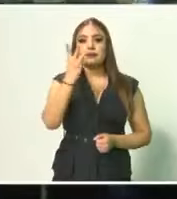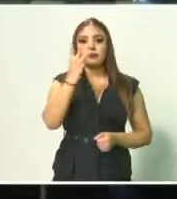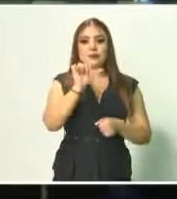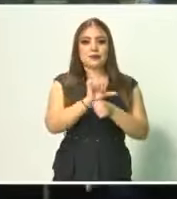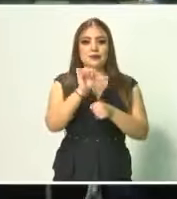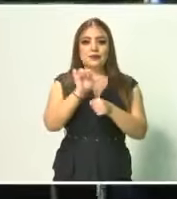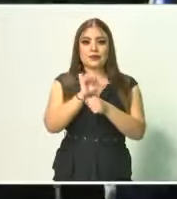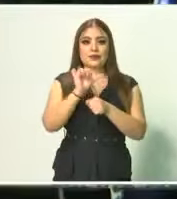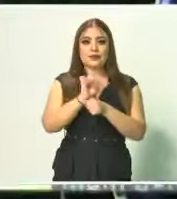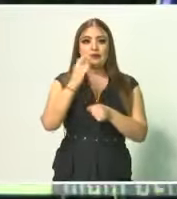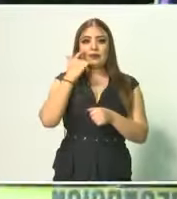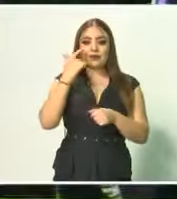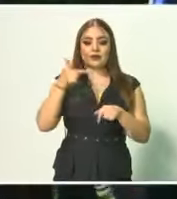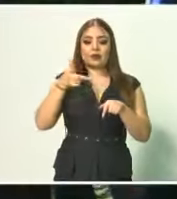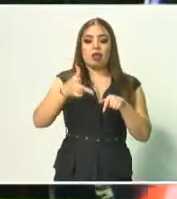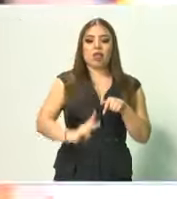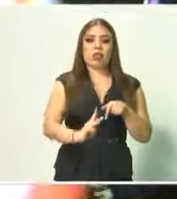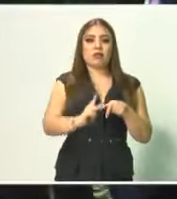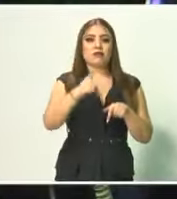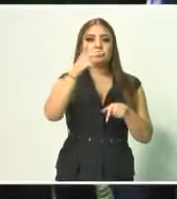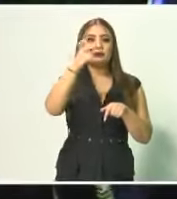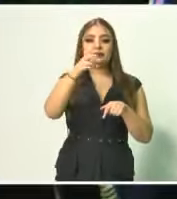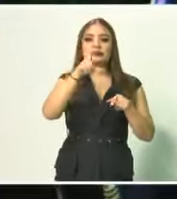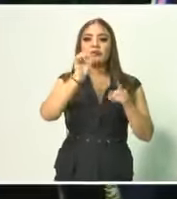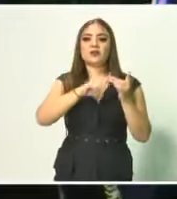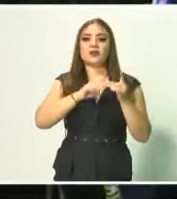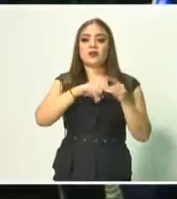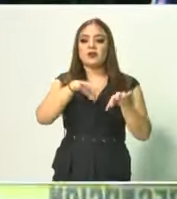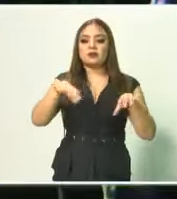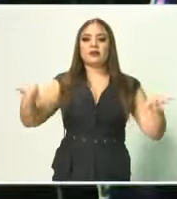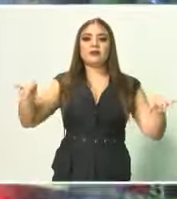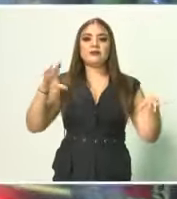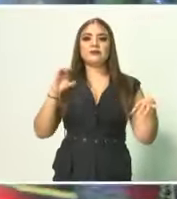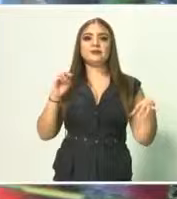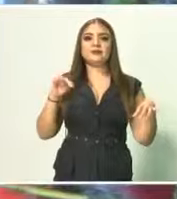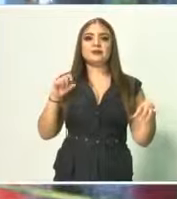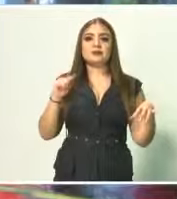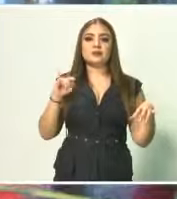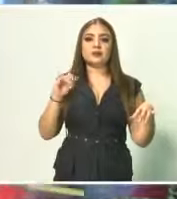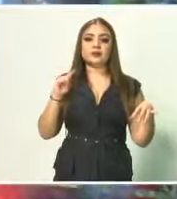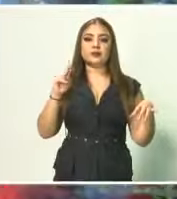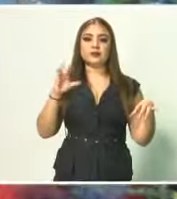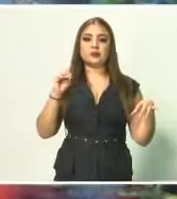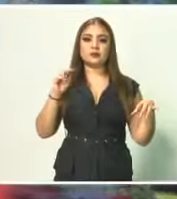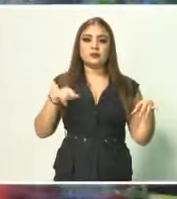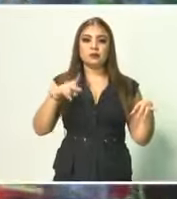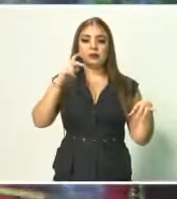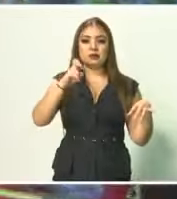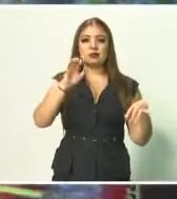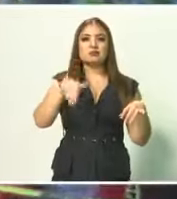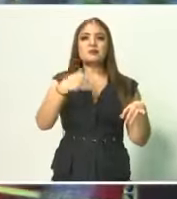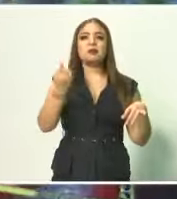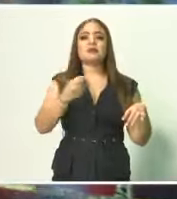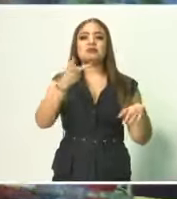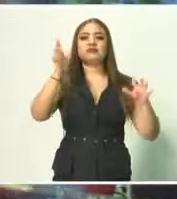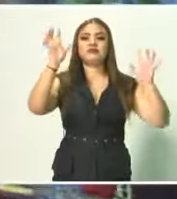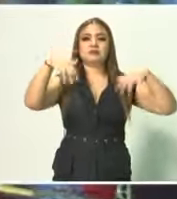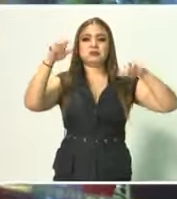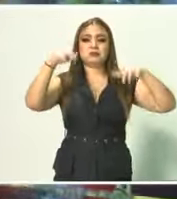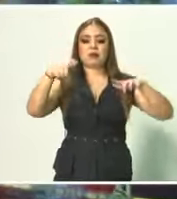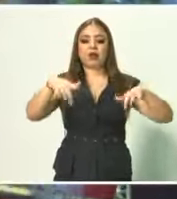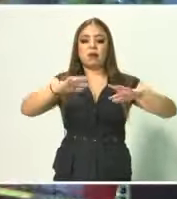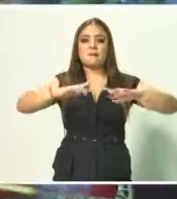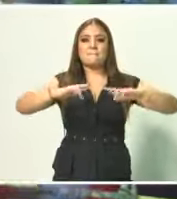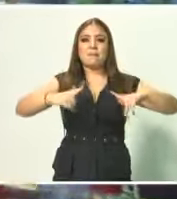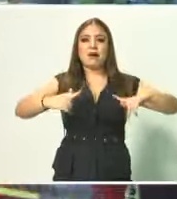automóviles cayeron en una zanja ubicada en el Boulevard Constitución y Salvador Krill, que se originó debido a las fuertes lluvias que se